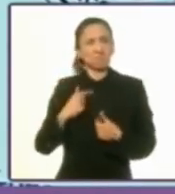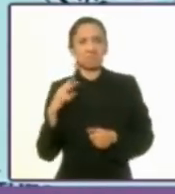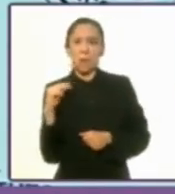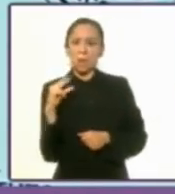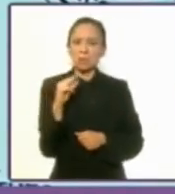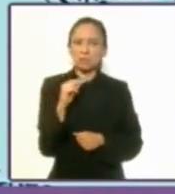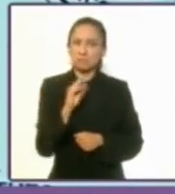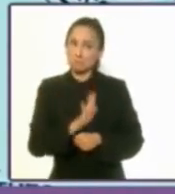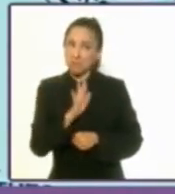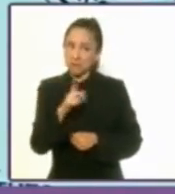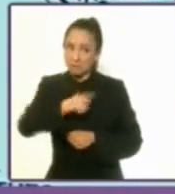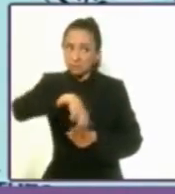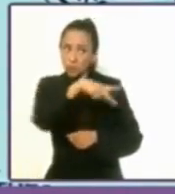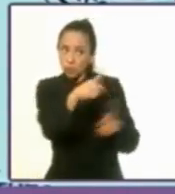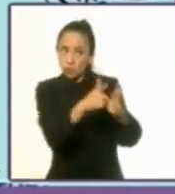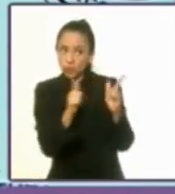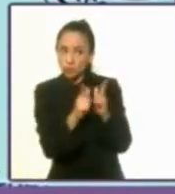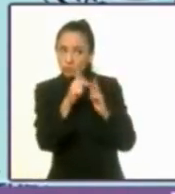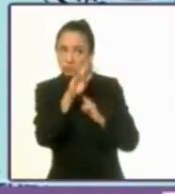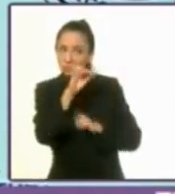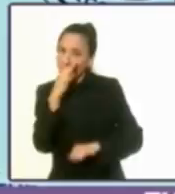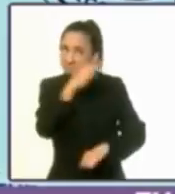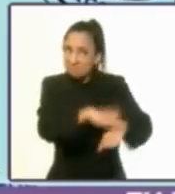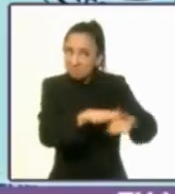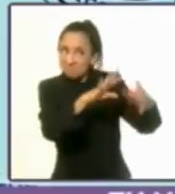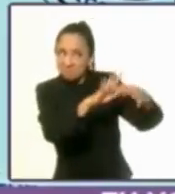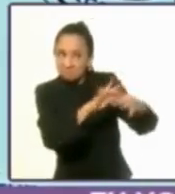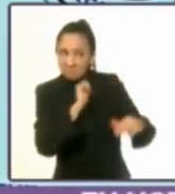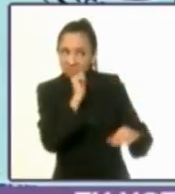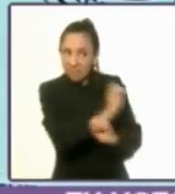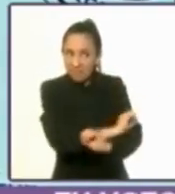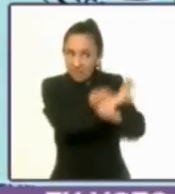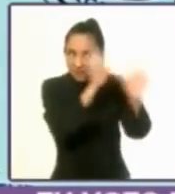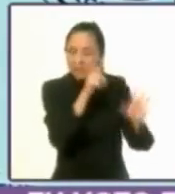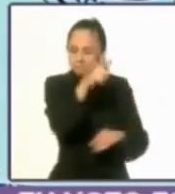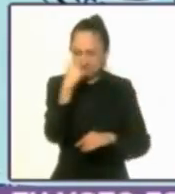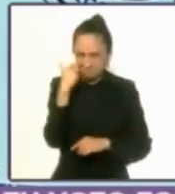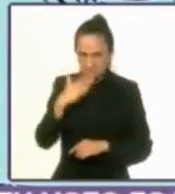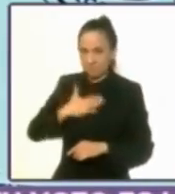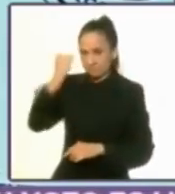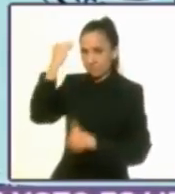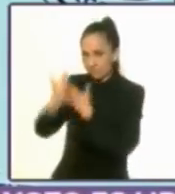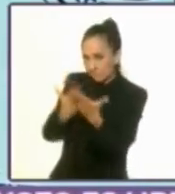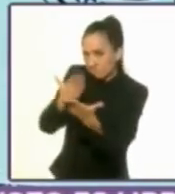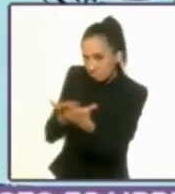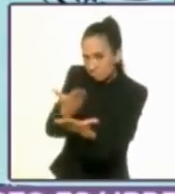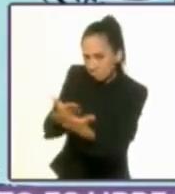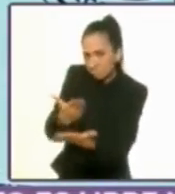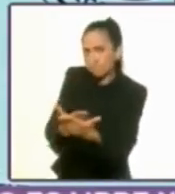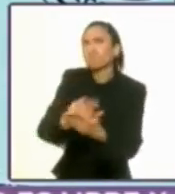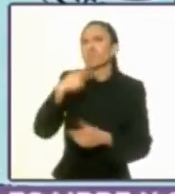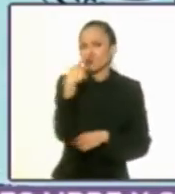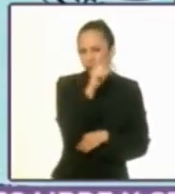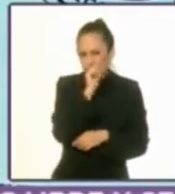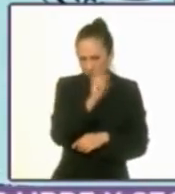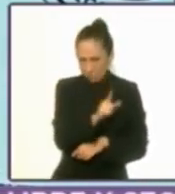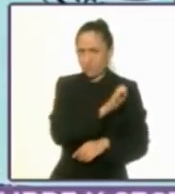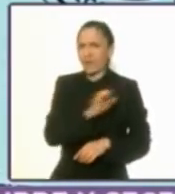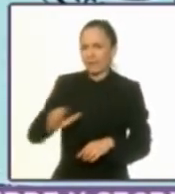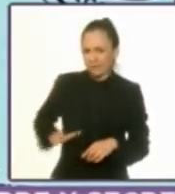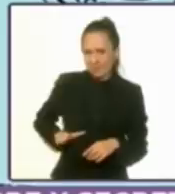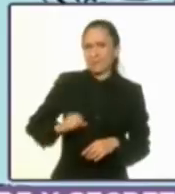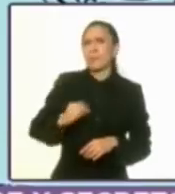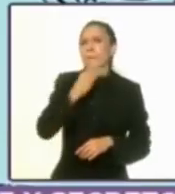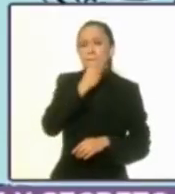informaron mikel que estas propuestas que yo estoy haciendo las intentaron mal copiar tus candidatos me acaba de decir